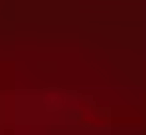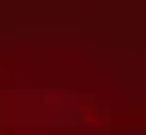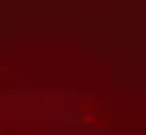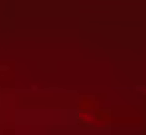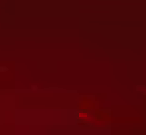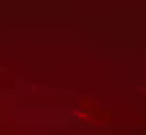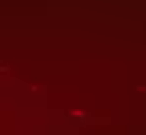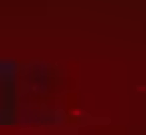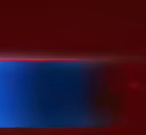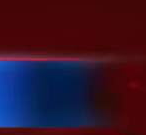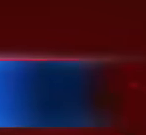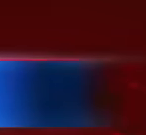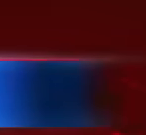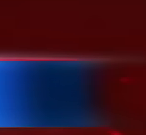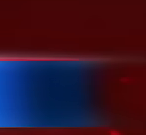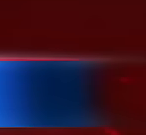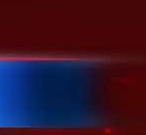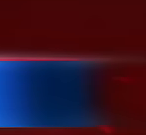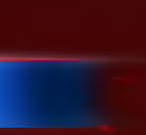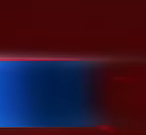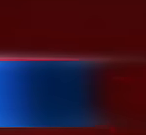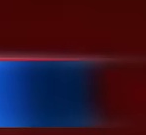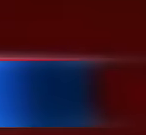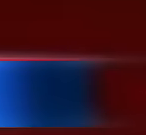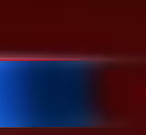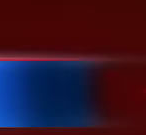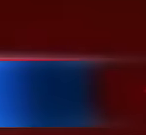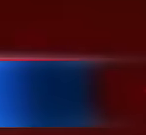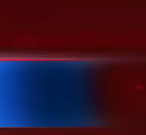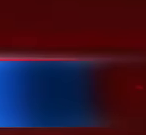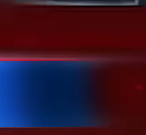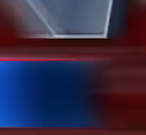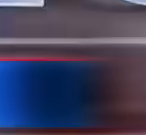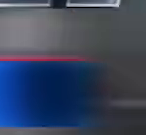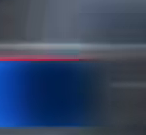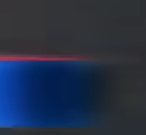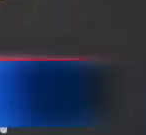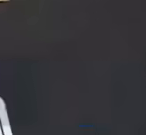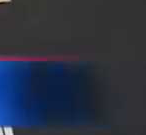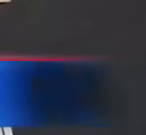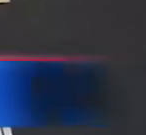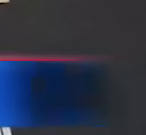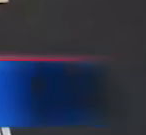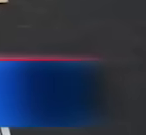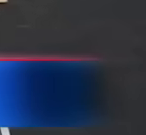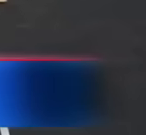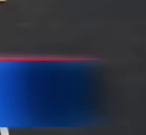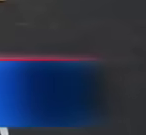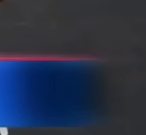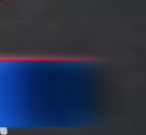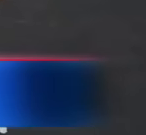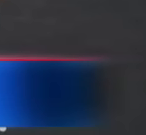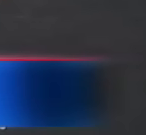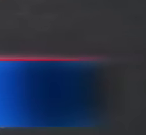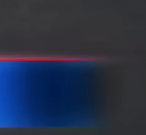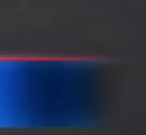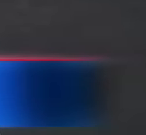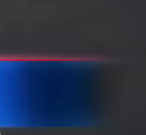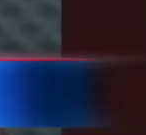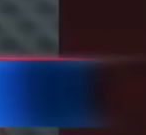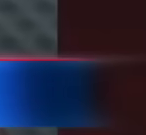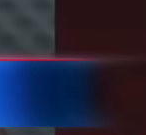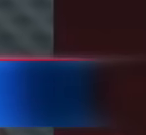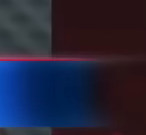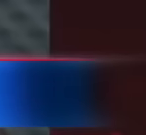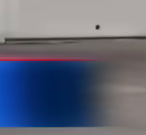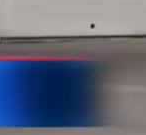Fiscalía allana oficinas de la ANT en Quito y Santo Domingo. Los chases del caso Purga